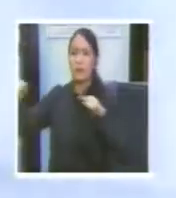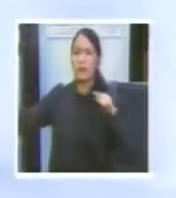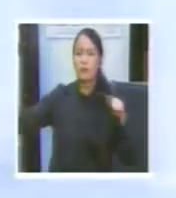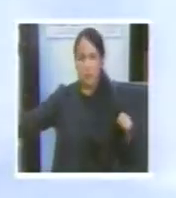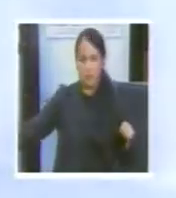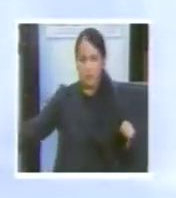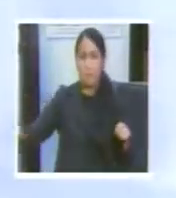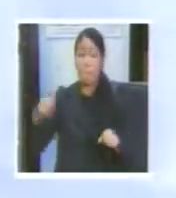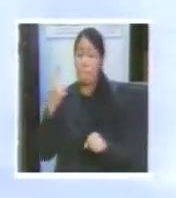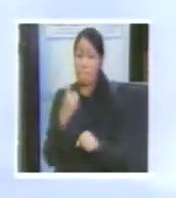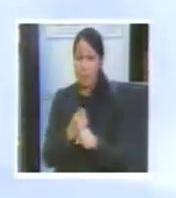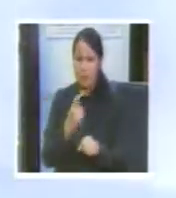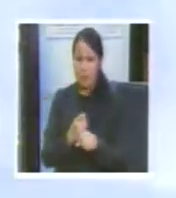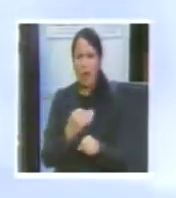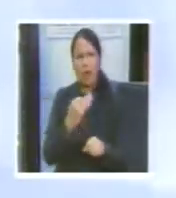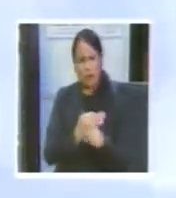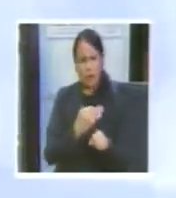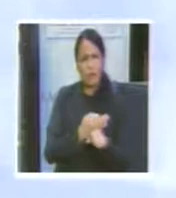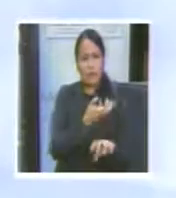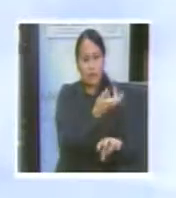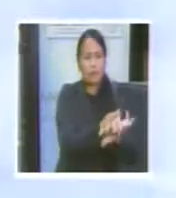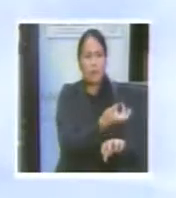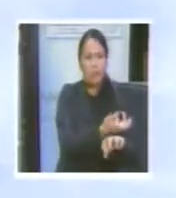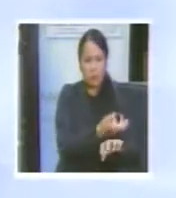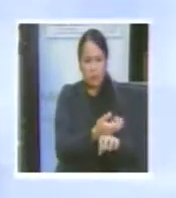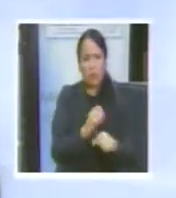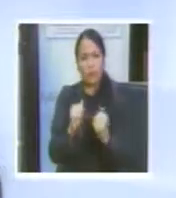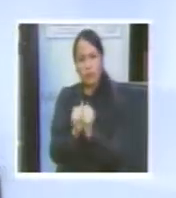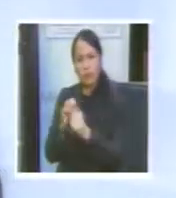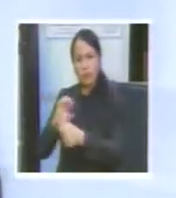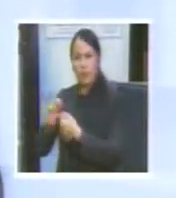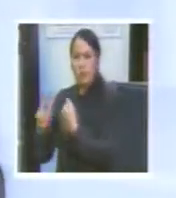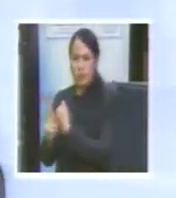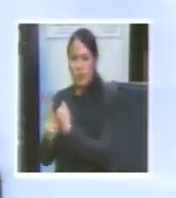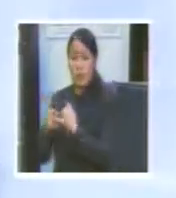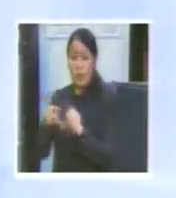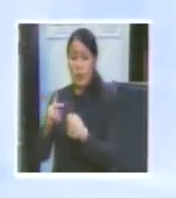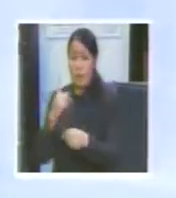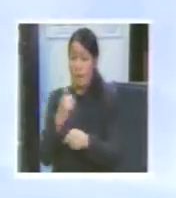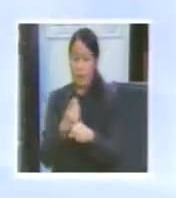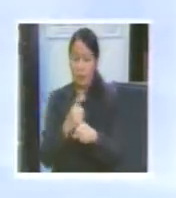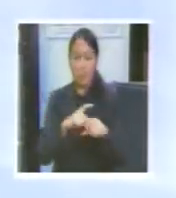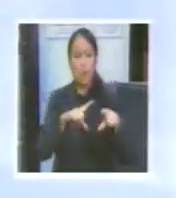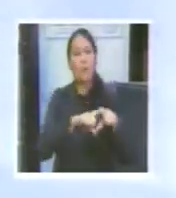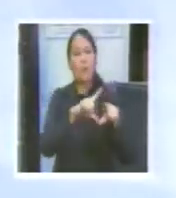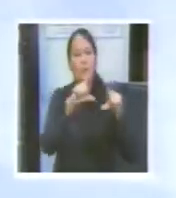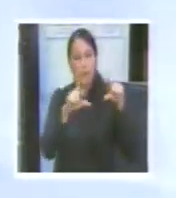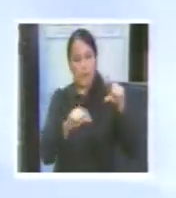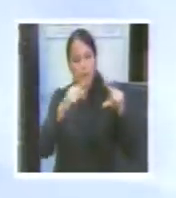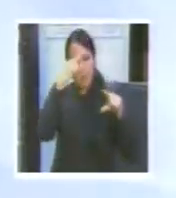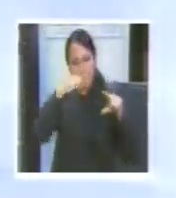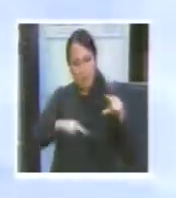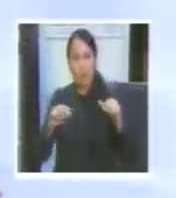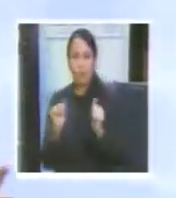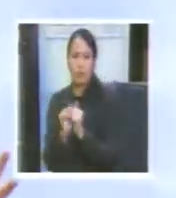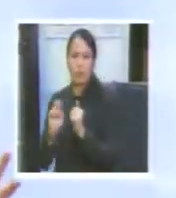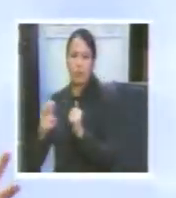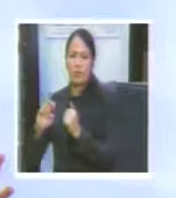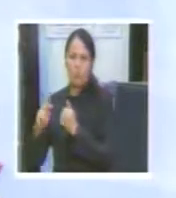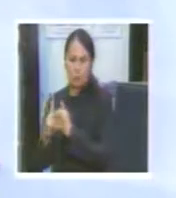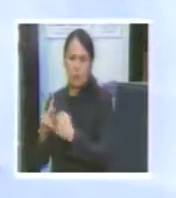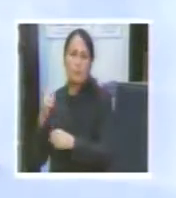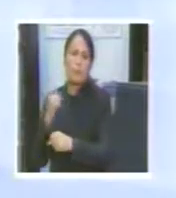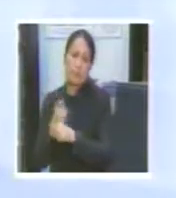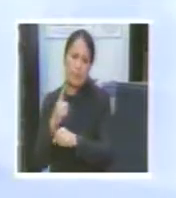Estados Unidos y la Unión Europea hablan de su tratado transatlántico, pero el primero fue el mexicano. Y el mexicano, entre otras